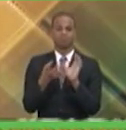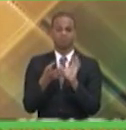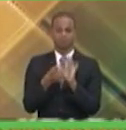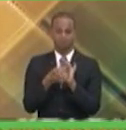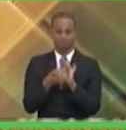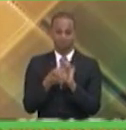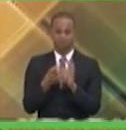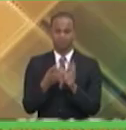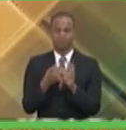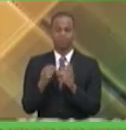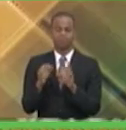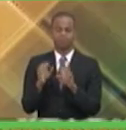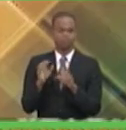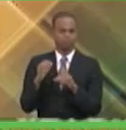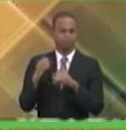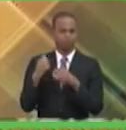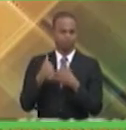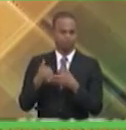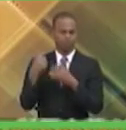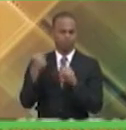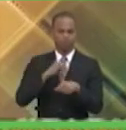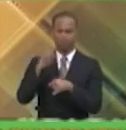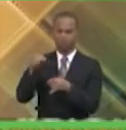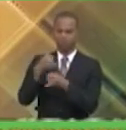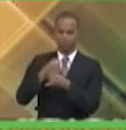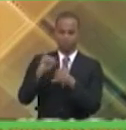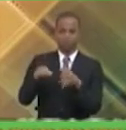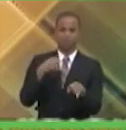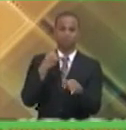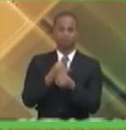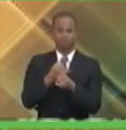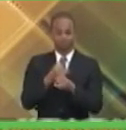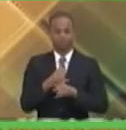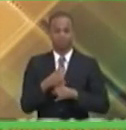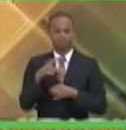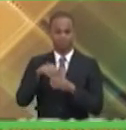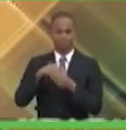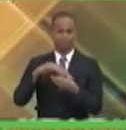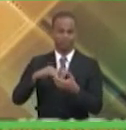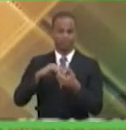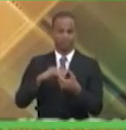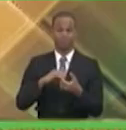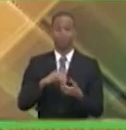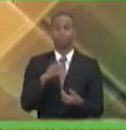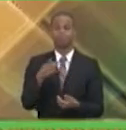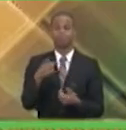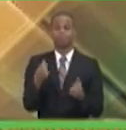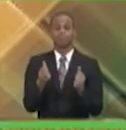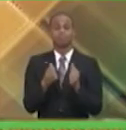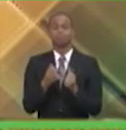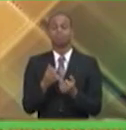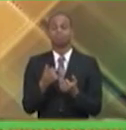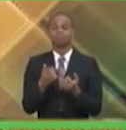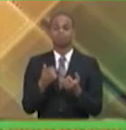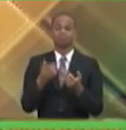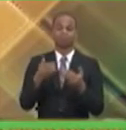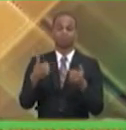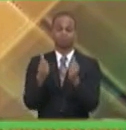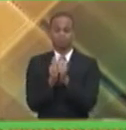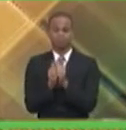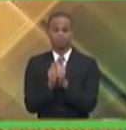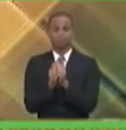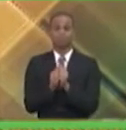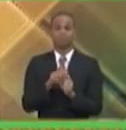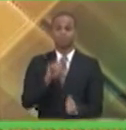de Fortalecimiento Institucional del CONADIS. Y a ella, pues, le